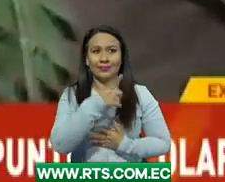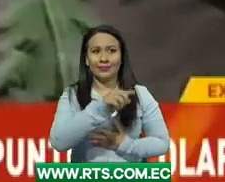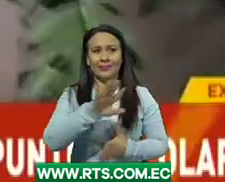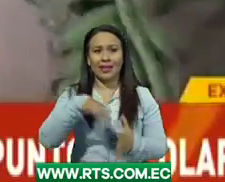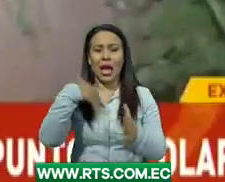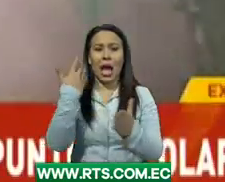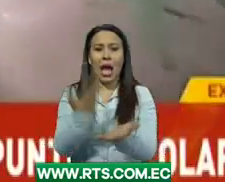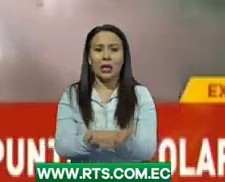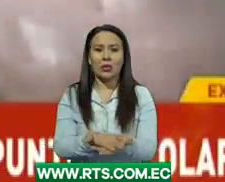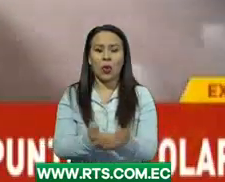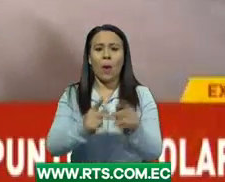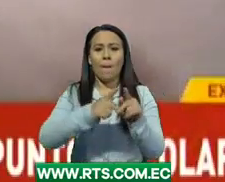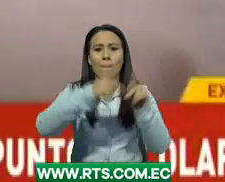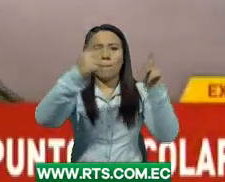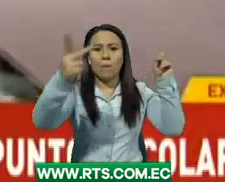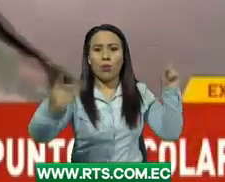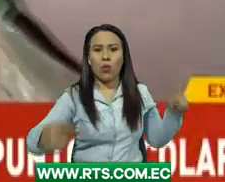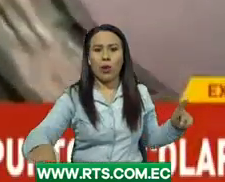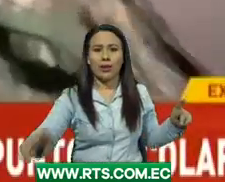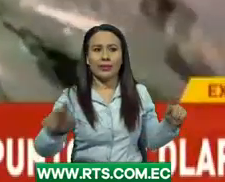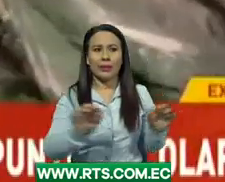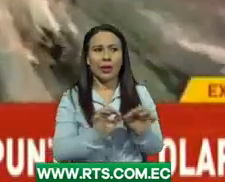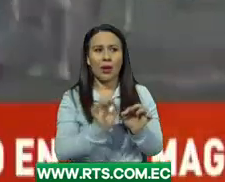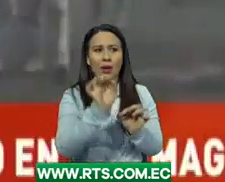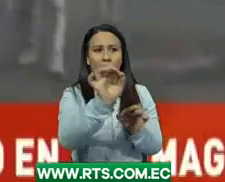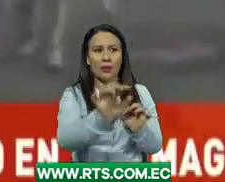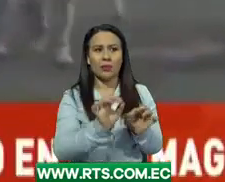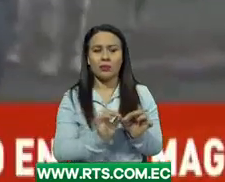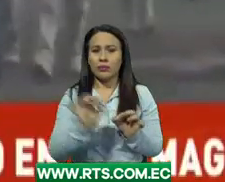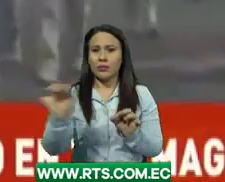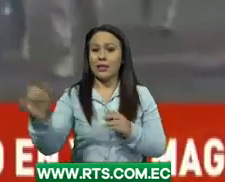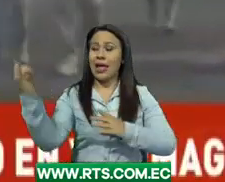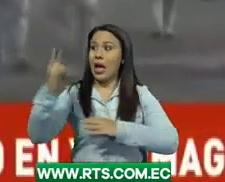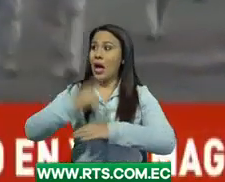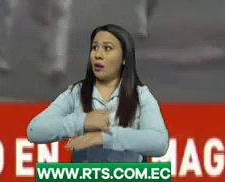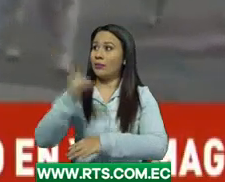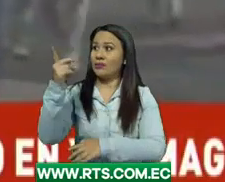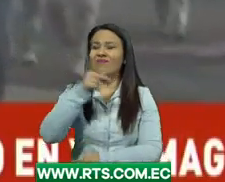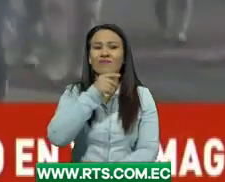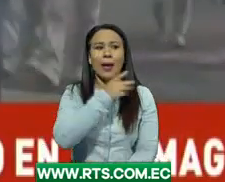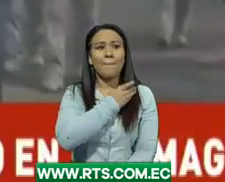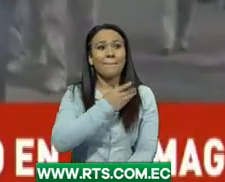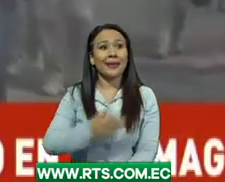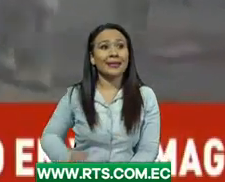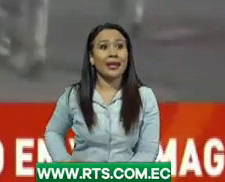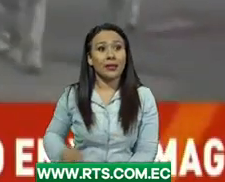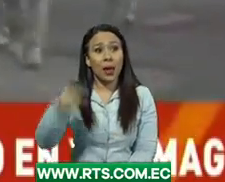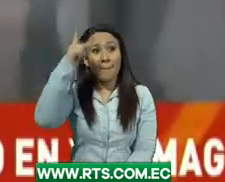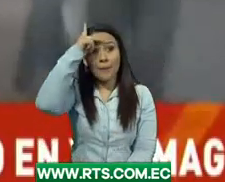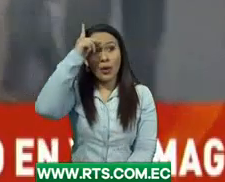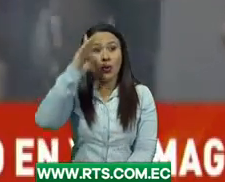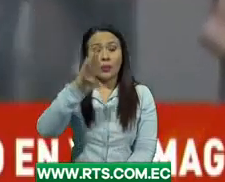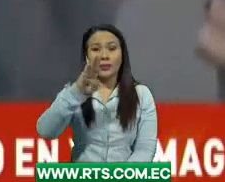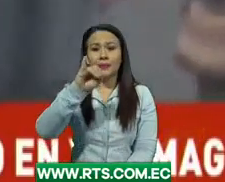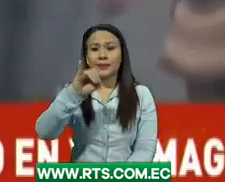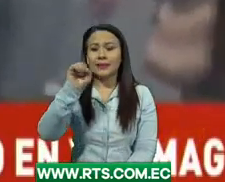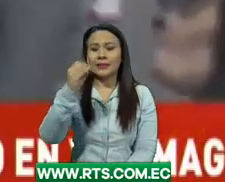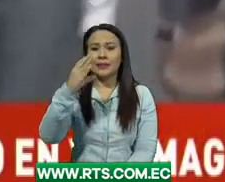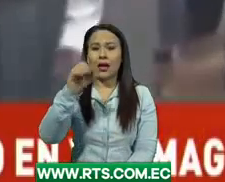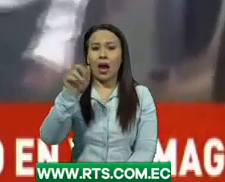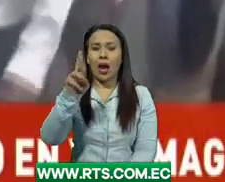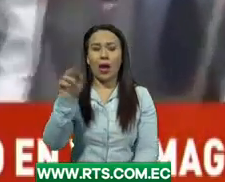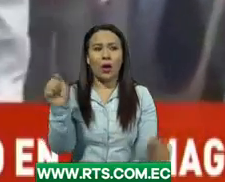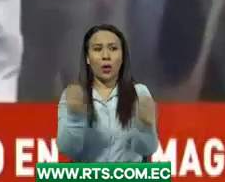del puente que comunica con Tarapoto. El presidente peruano Martín Vizcarra se desplazó junto a la ministra de